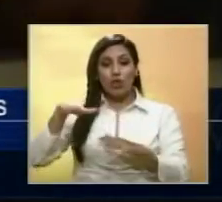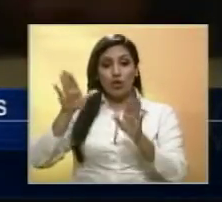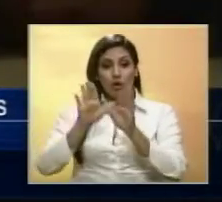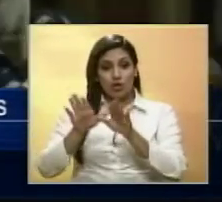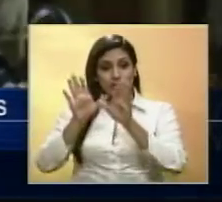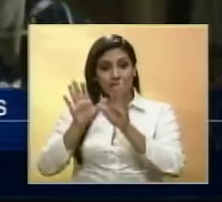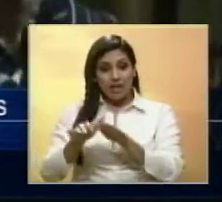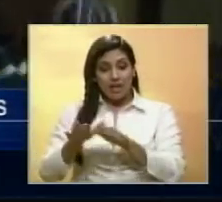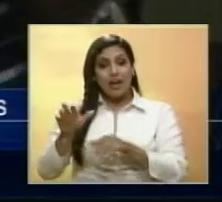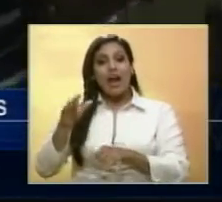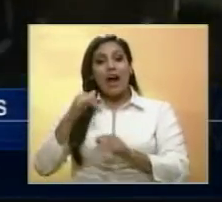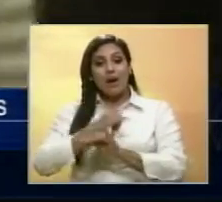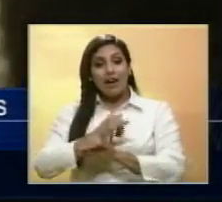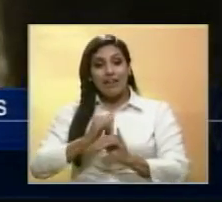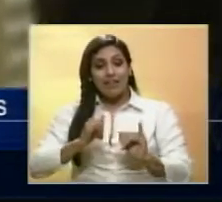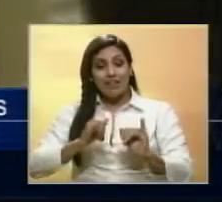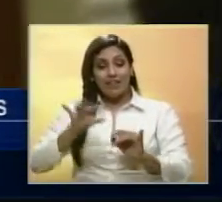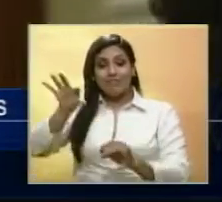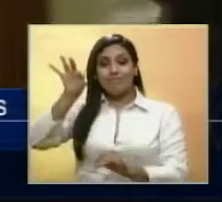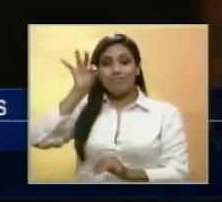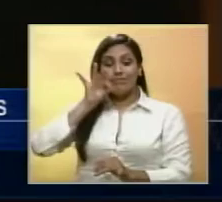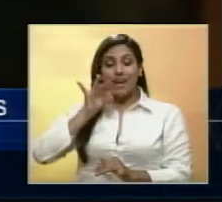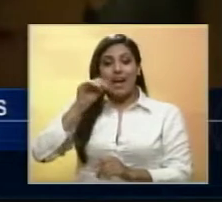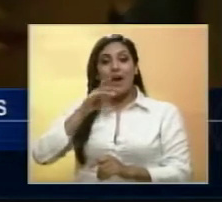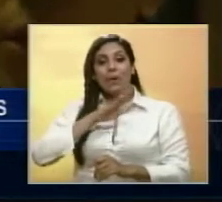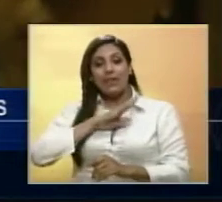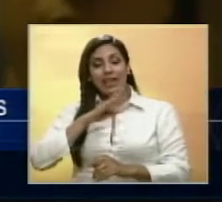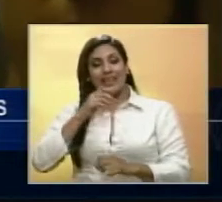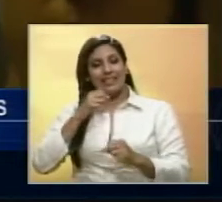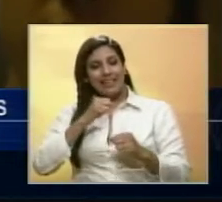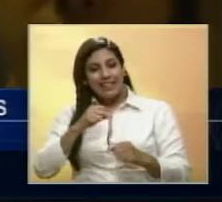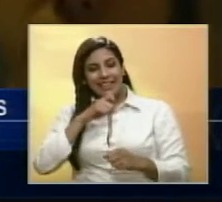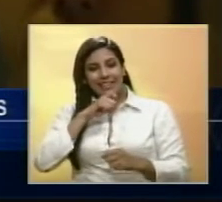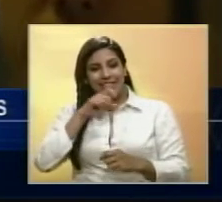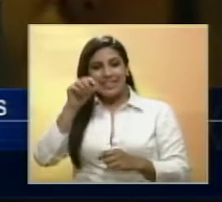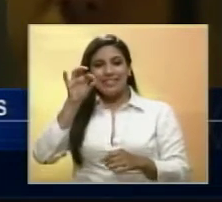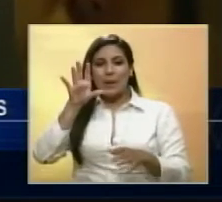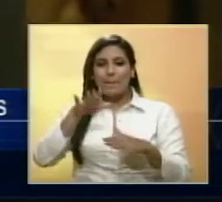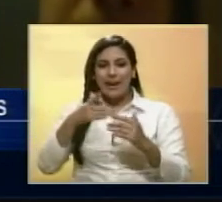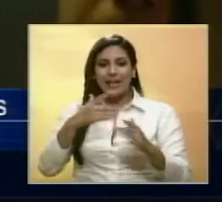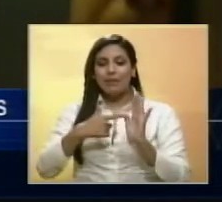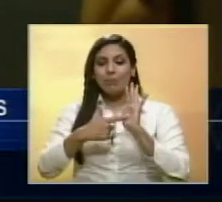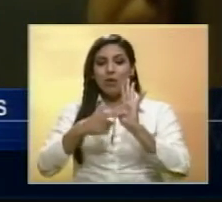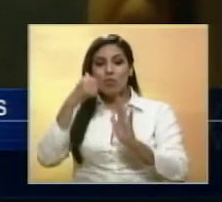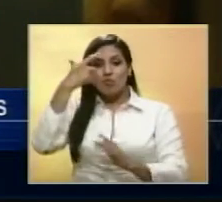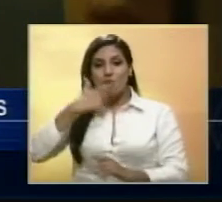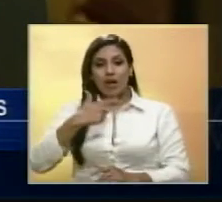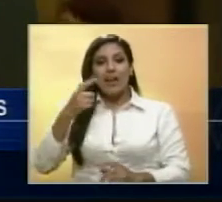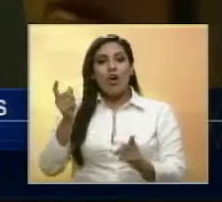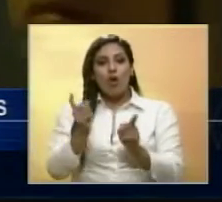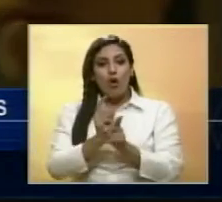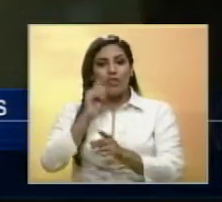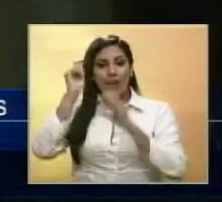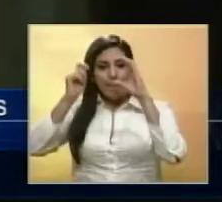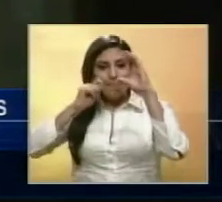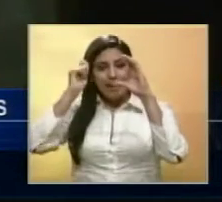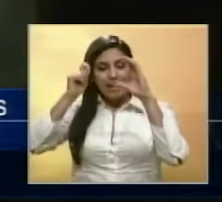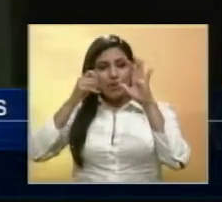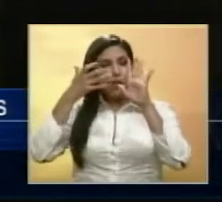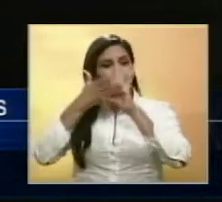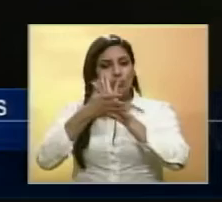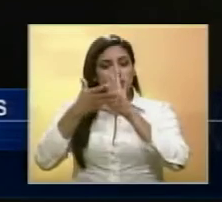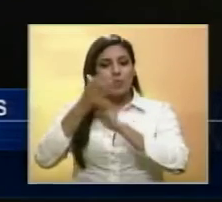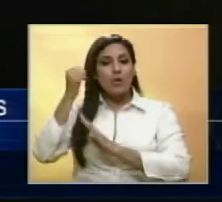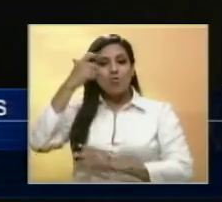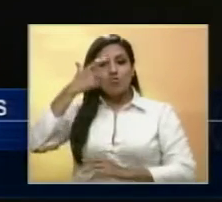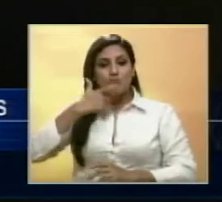Los Ángeles, donde acaba de ser seleccionada luego de un complicado casting para protagonizar un cortometraje que narra la historia